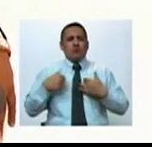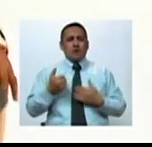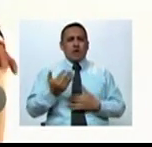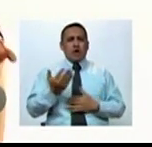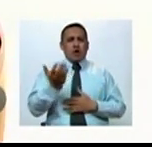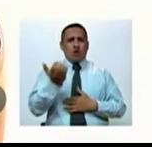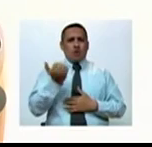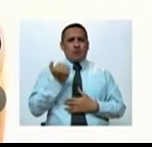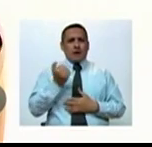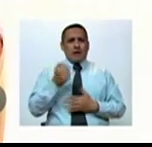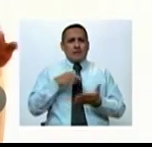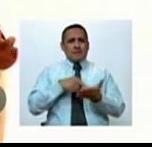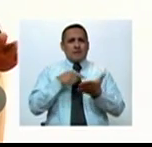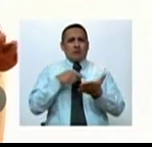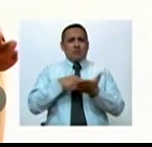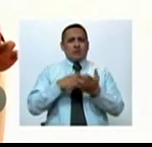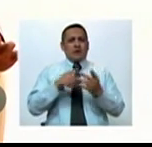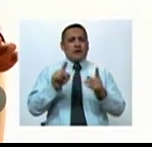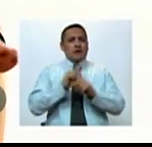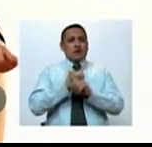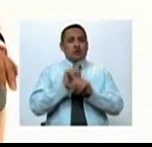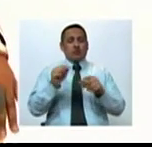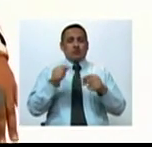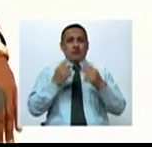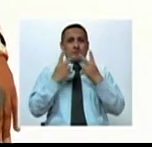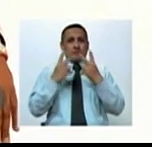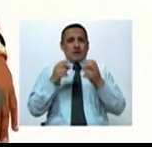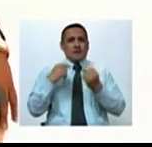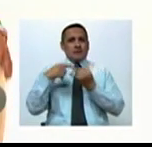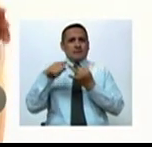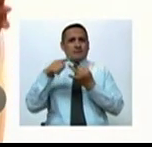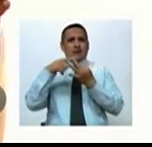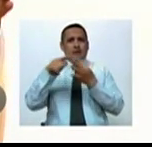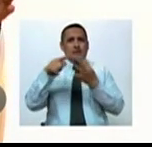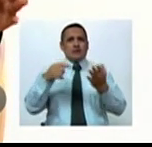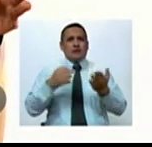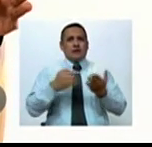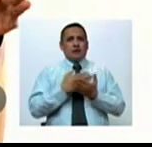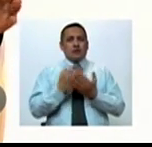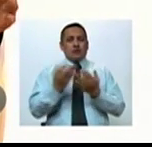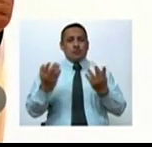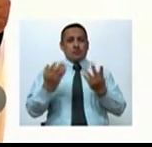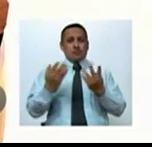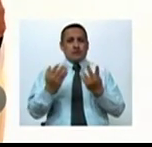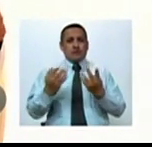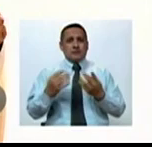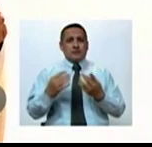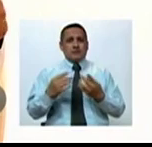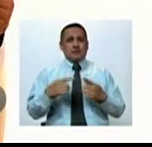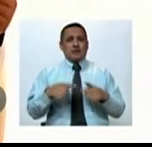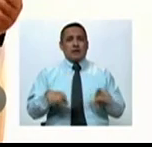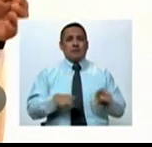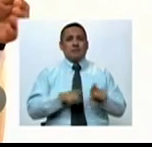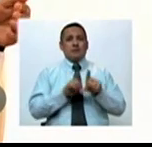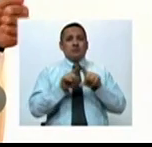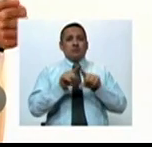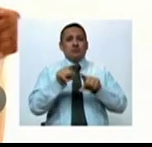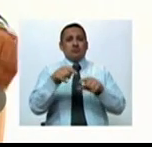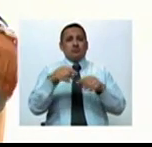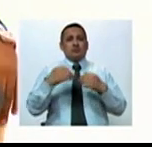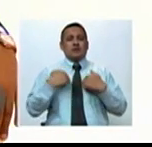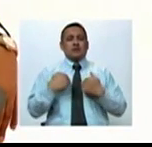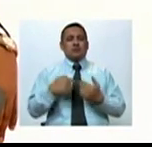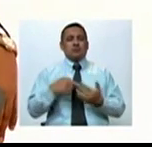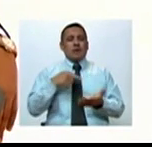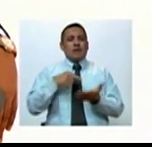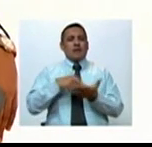cobrar las deudas, cosa que no ocurre en otros casos. Es decir, si tú tuvieras